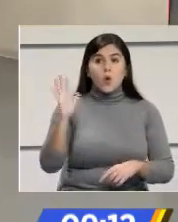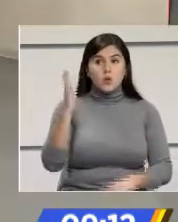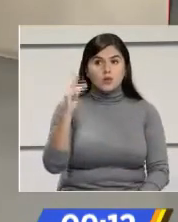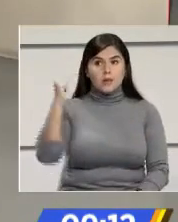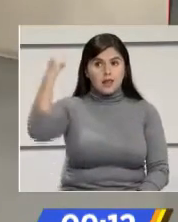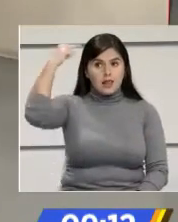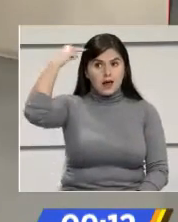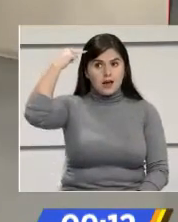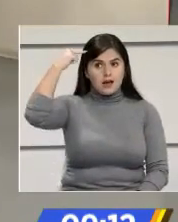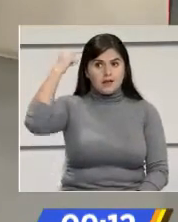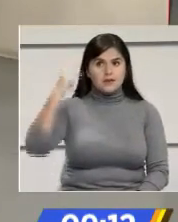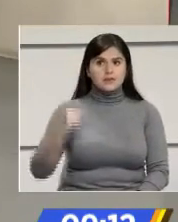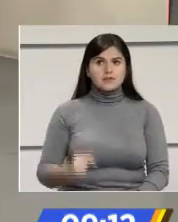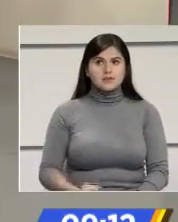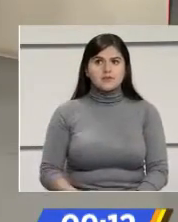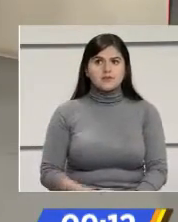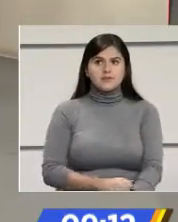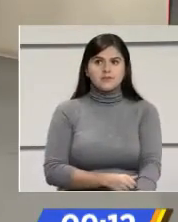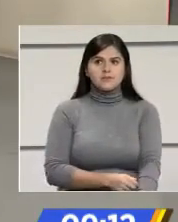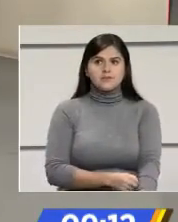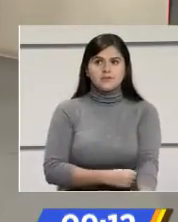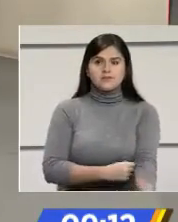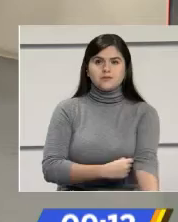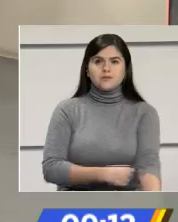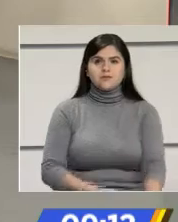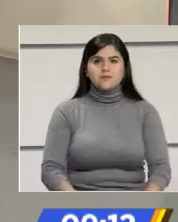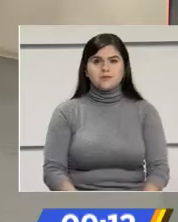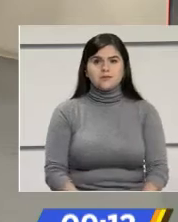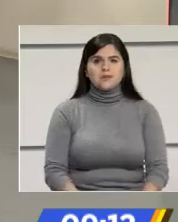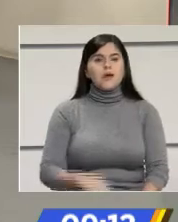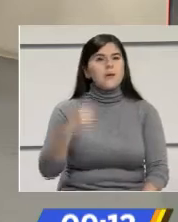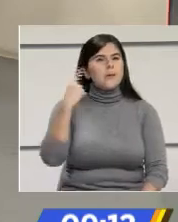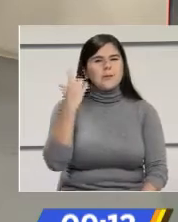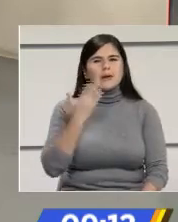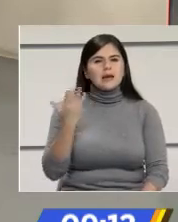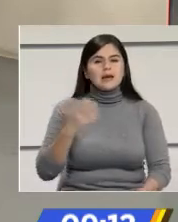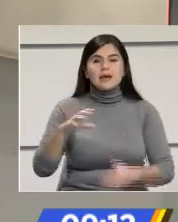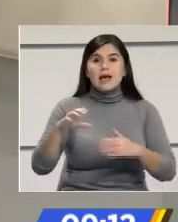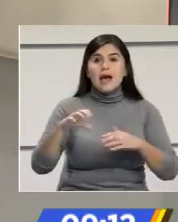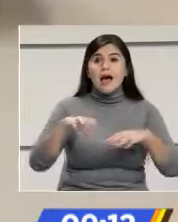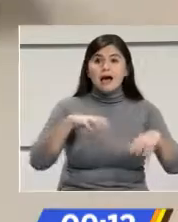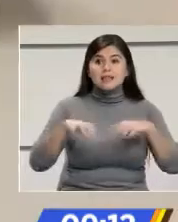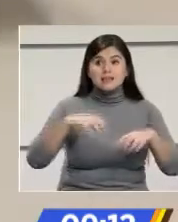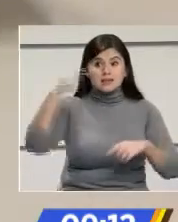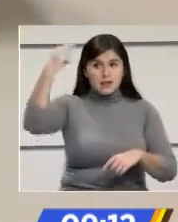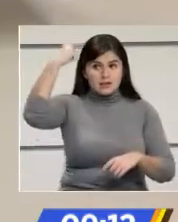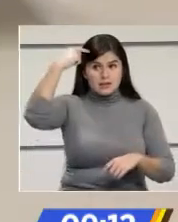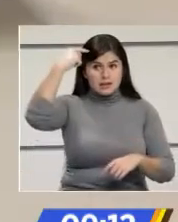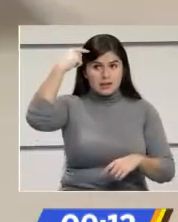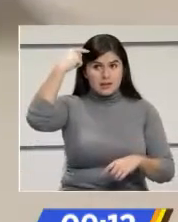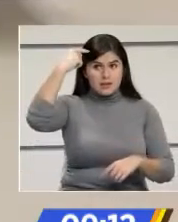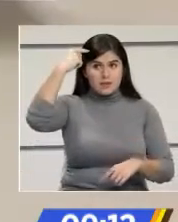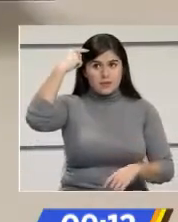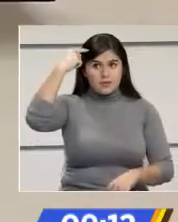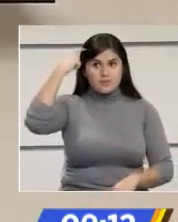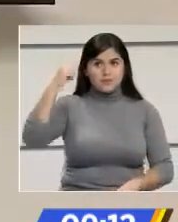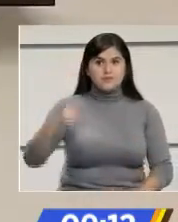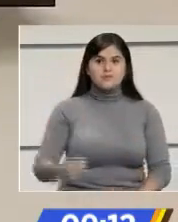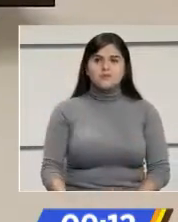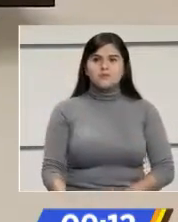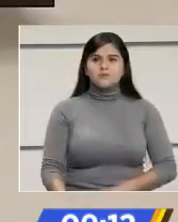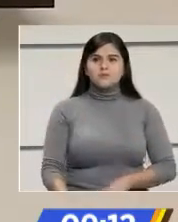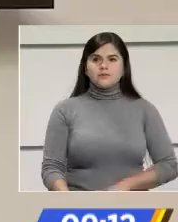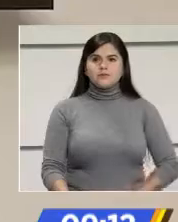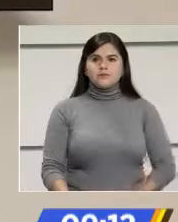la cabeza, dale un golpecito. Mire la actividad para que se active el cerebro. Y la otra va a dar vueltecitas en el estómago. Así.